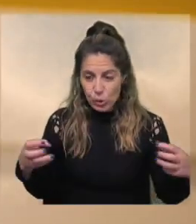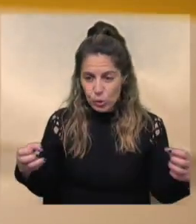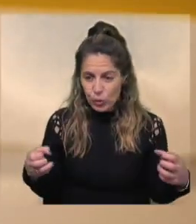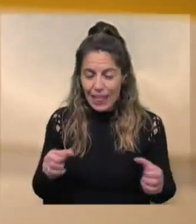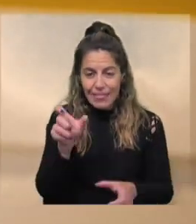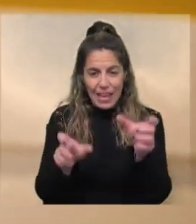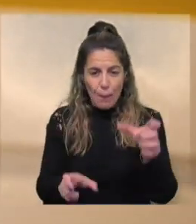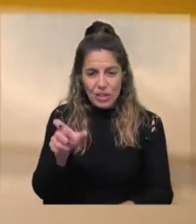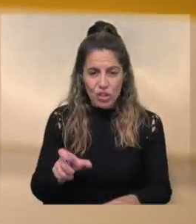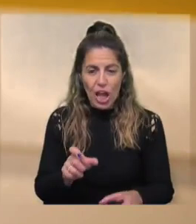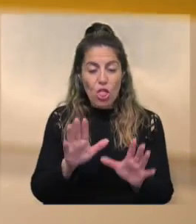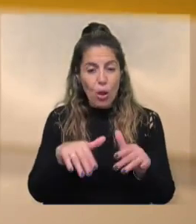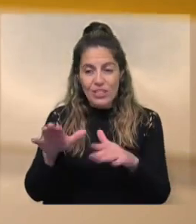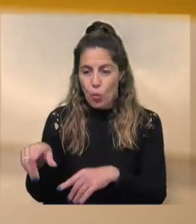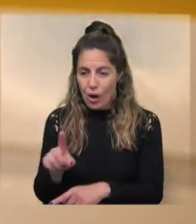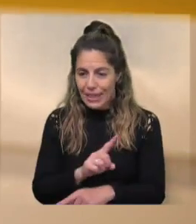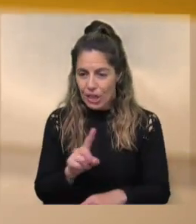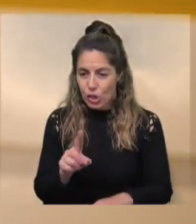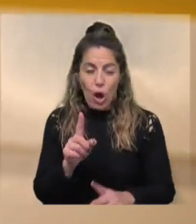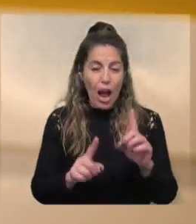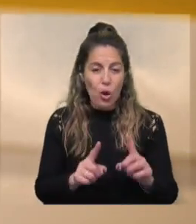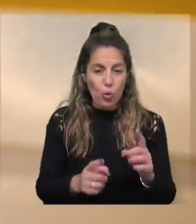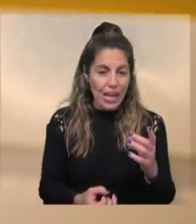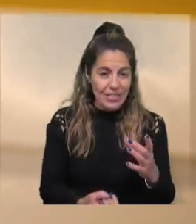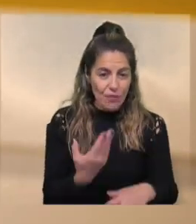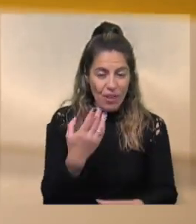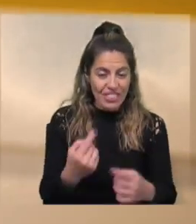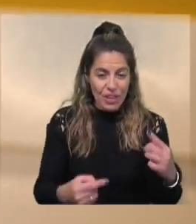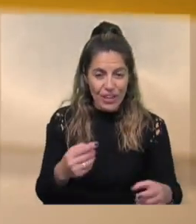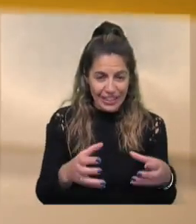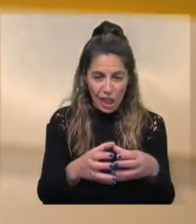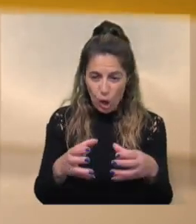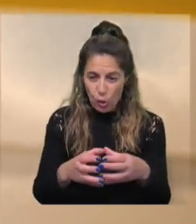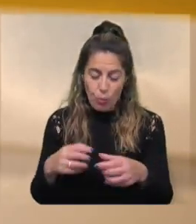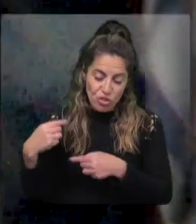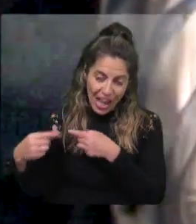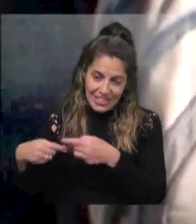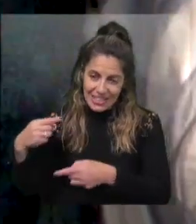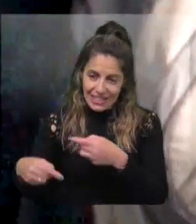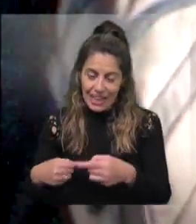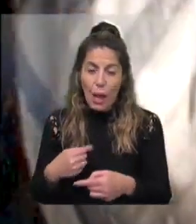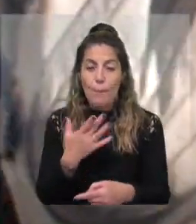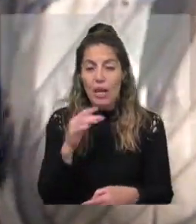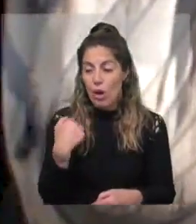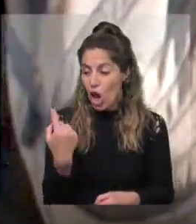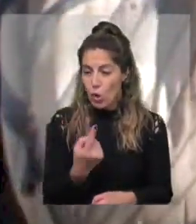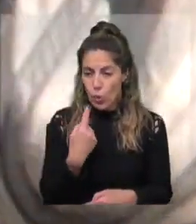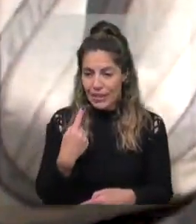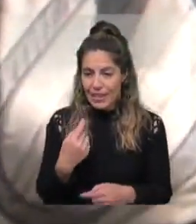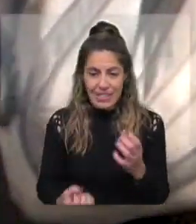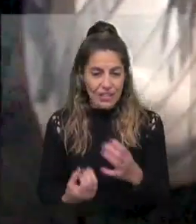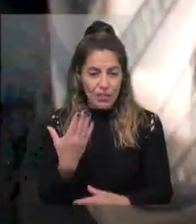Las poblaciones no son todas iguales. Hay algunas que se formaron por diferentes grupos ancestrales, por ejemplo, la nuestra se forma